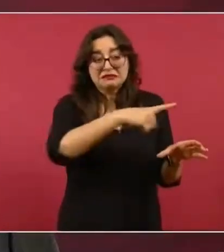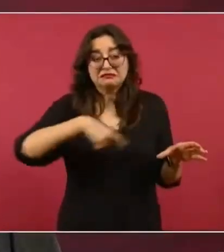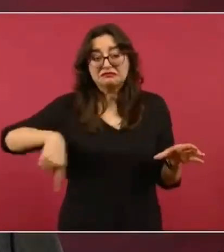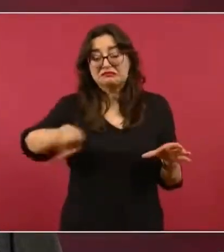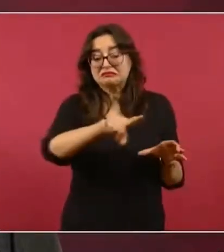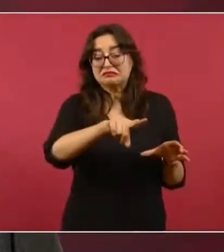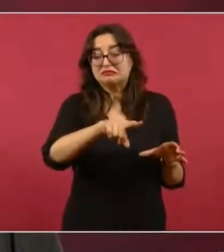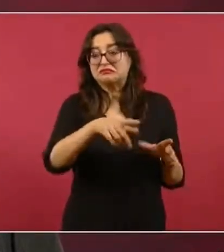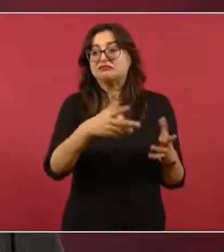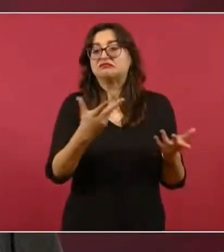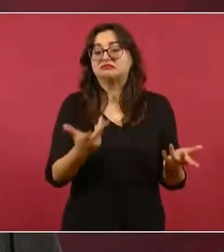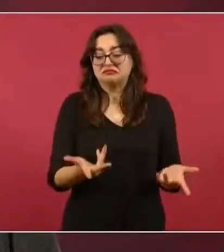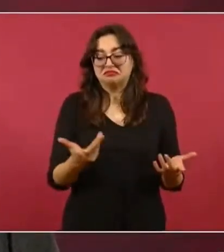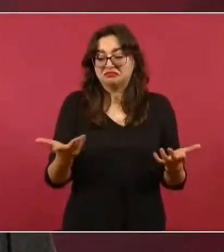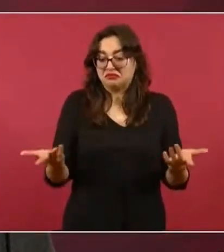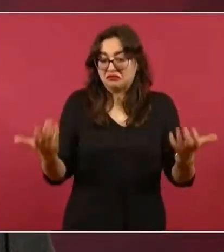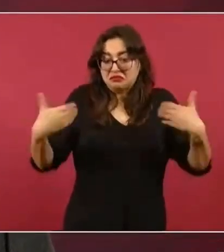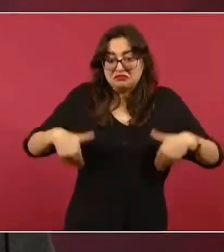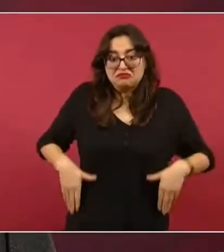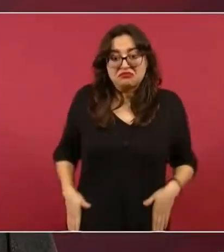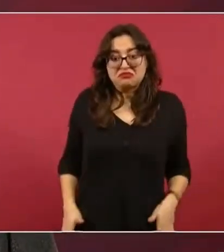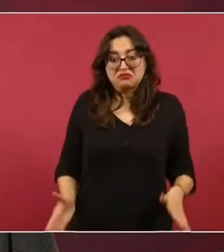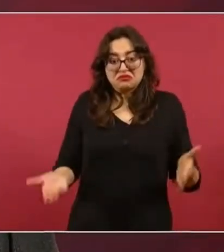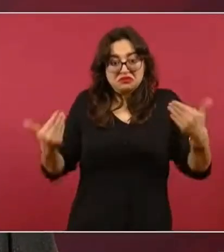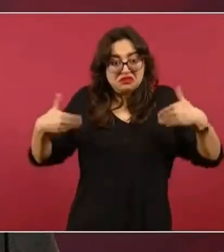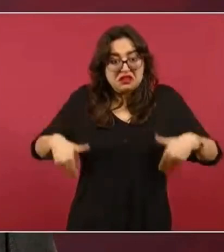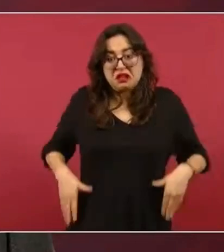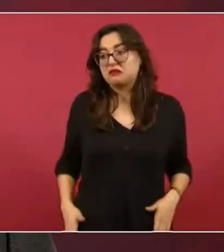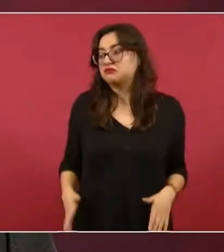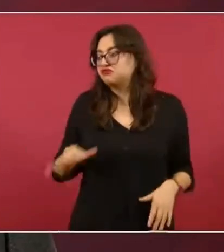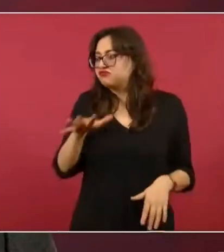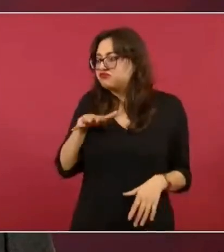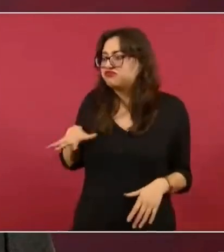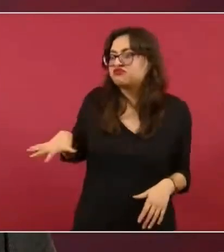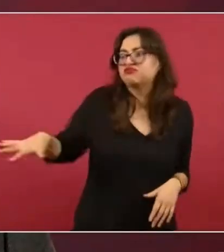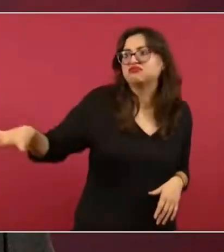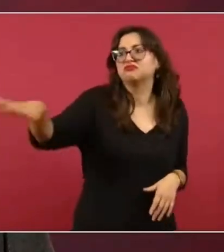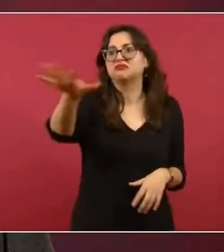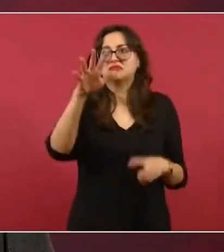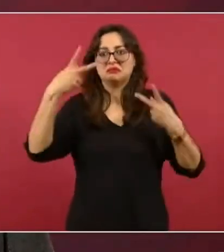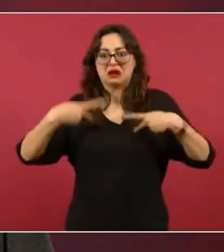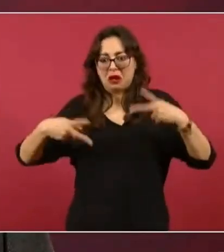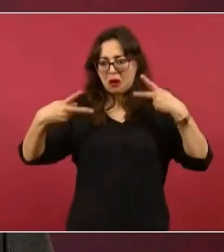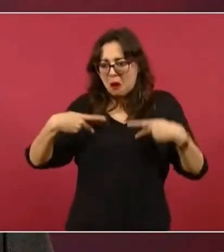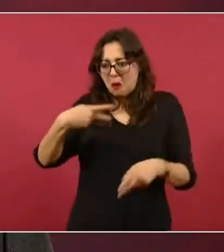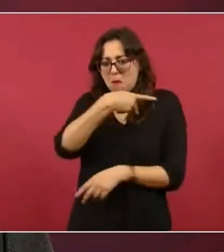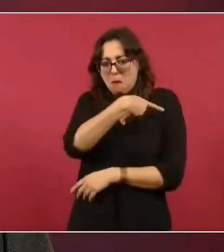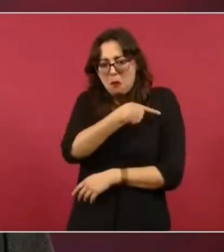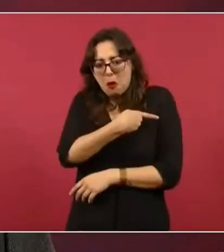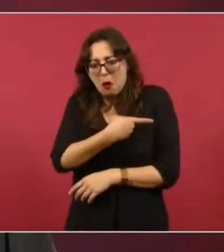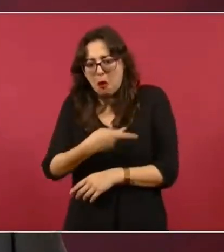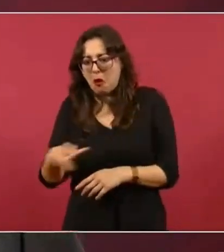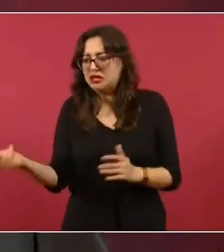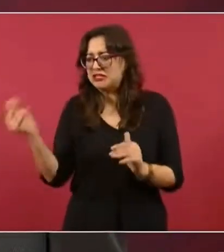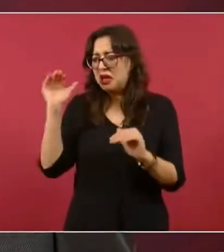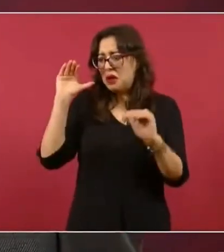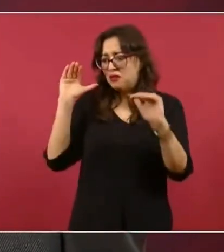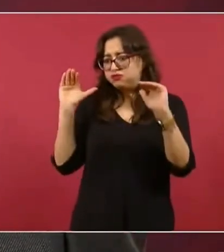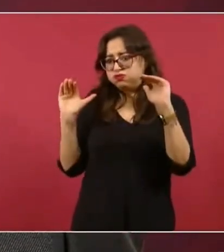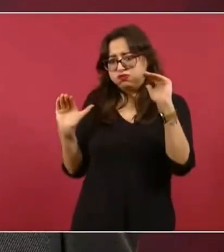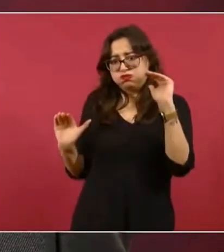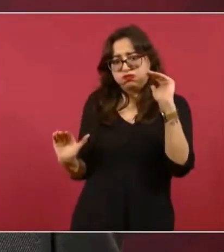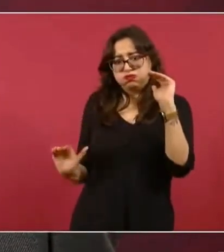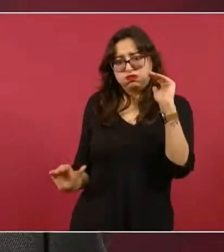y causa principal de la inseguridad y de la violencia. Y lo estamos